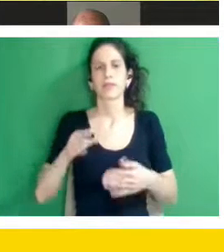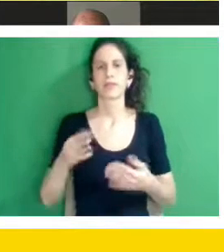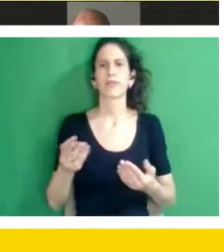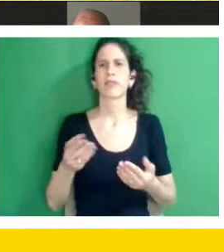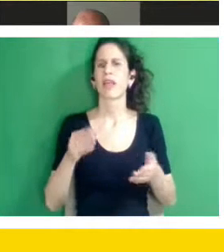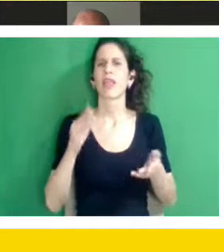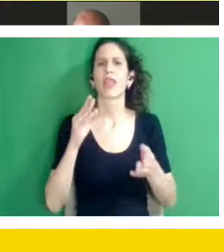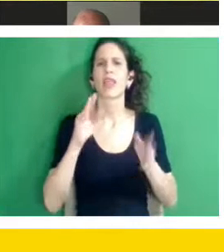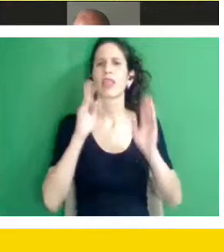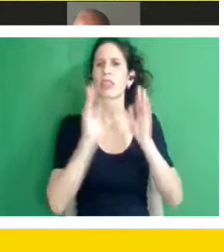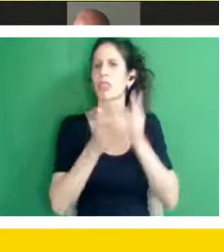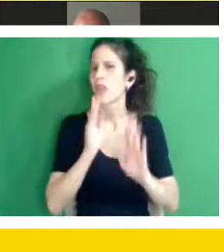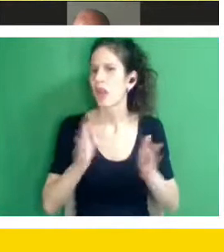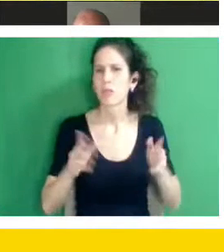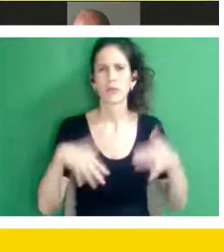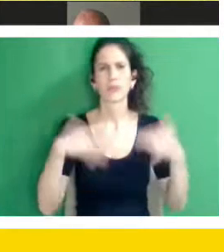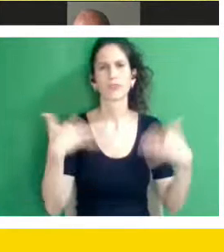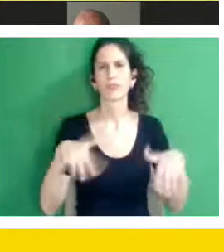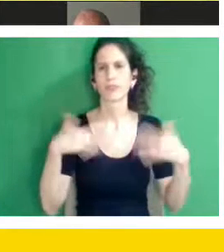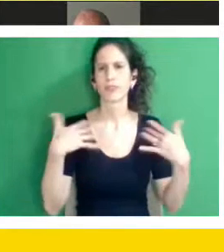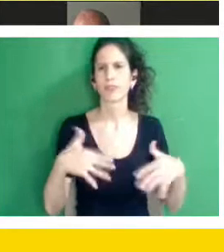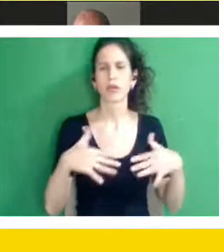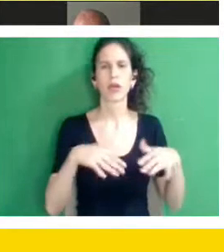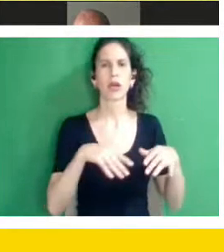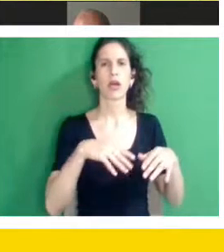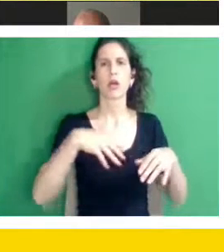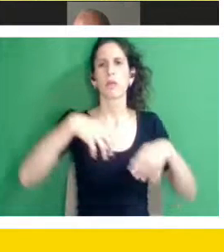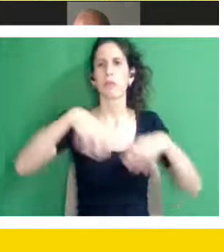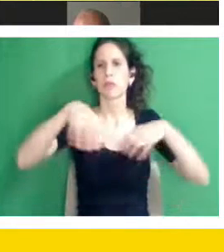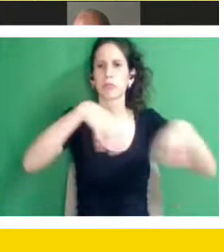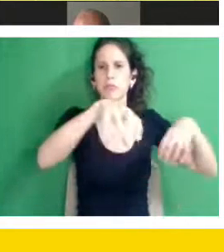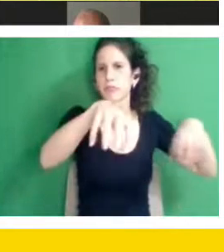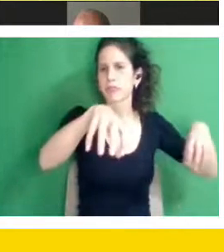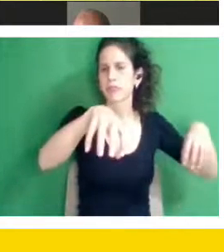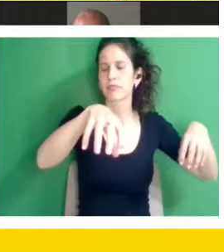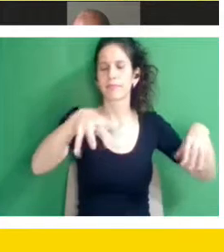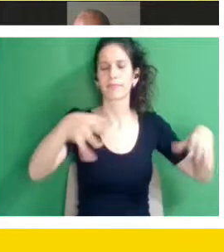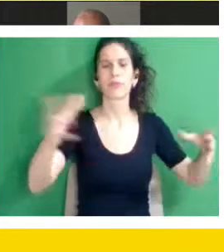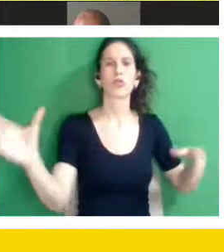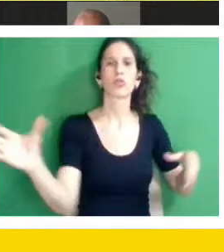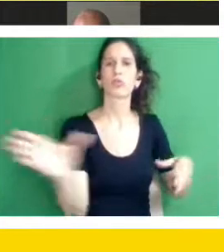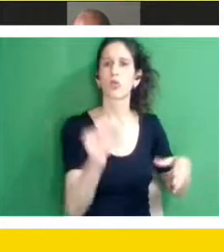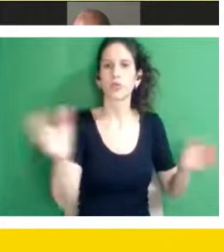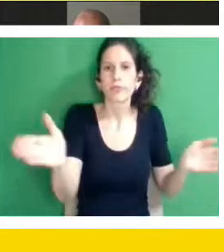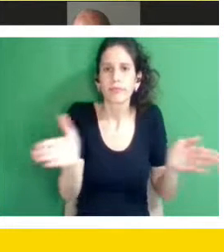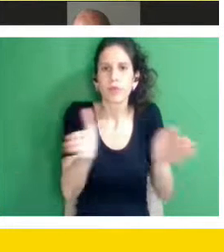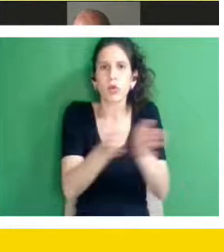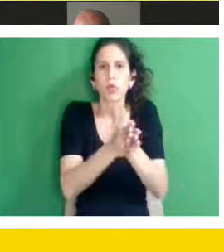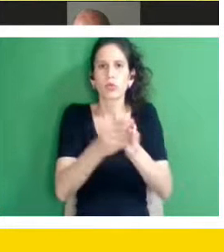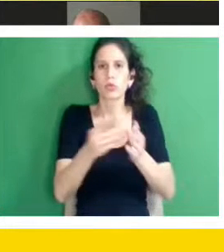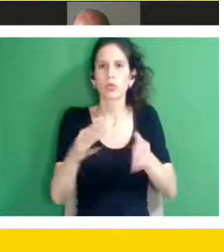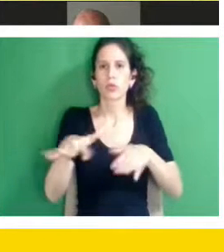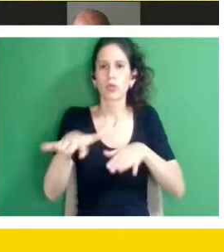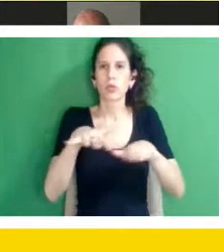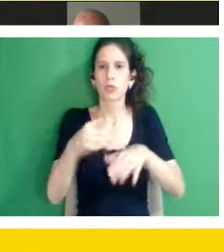discapacidad que no sea pasivo y que incluso podría incluir un sistema de georreferenciación para conocer, además de cuántos